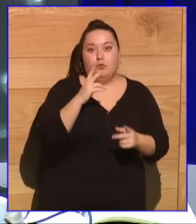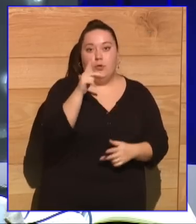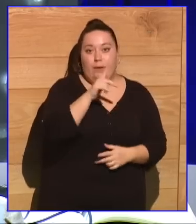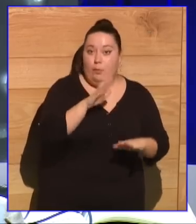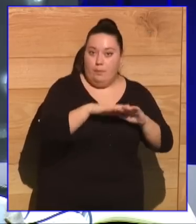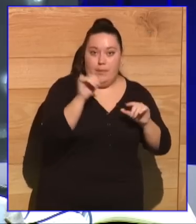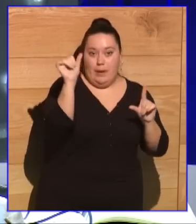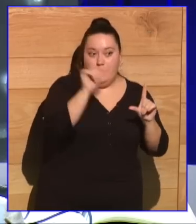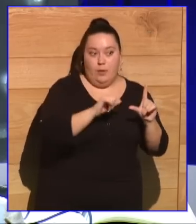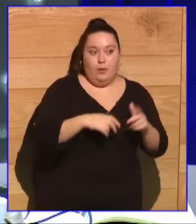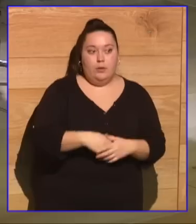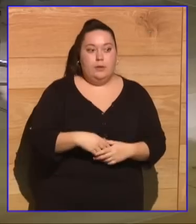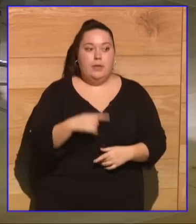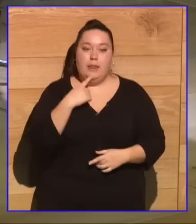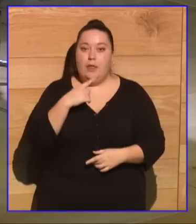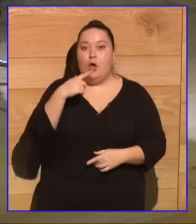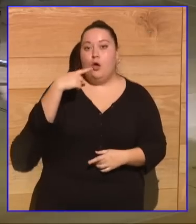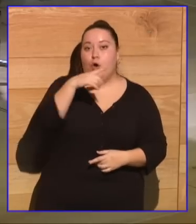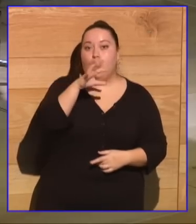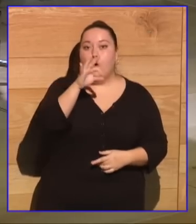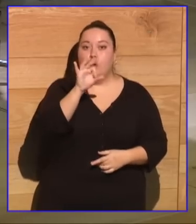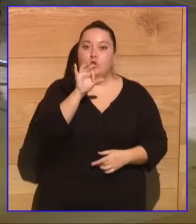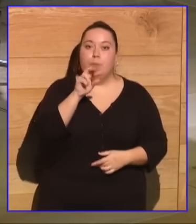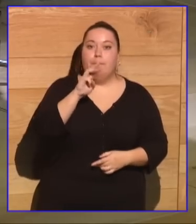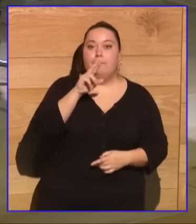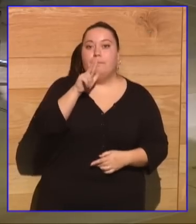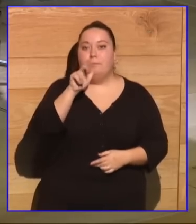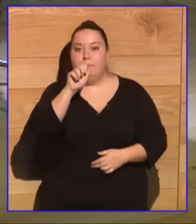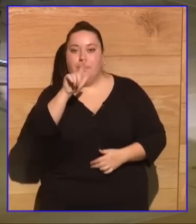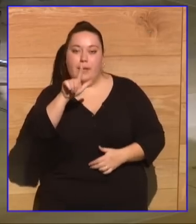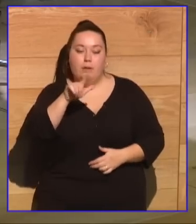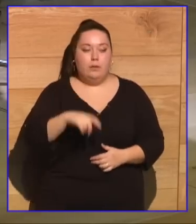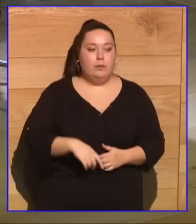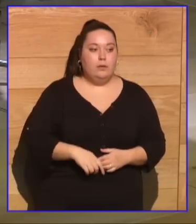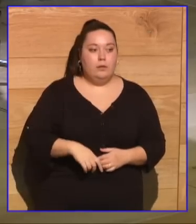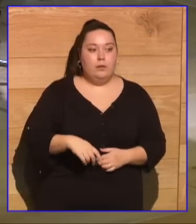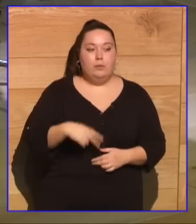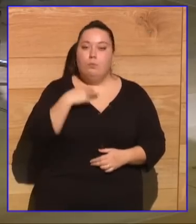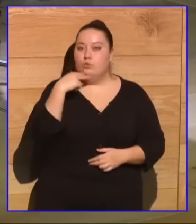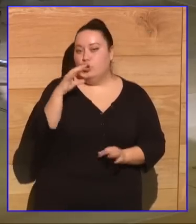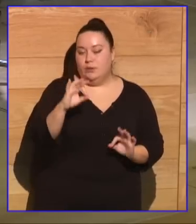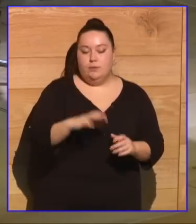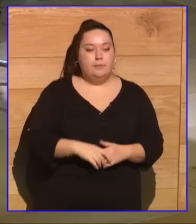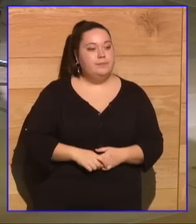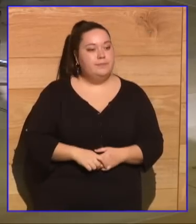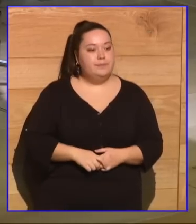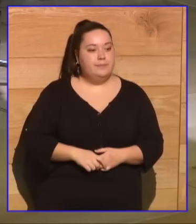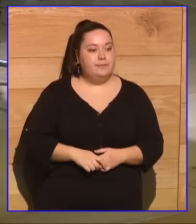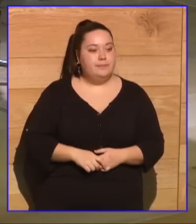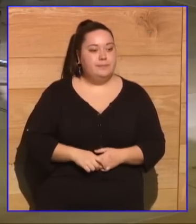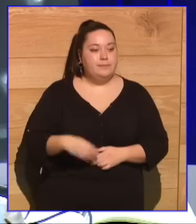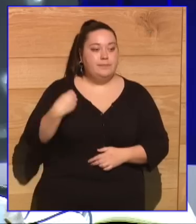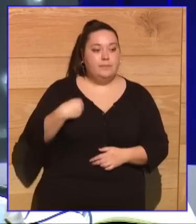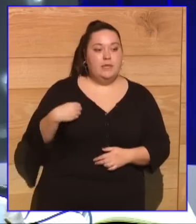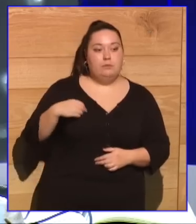película y que incluso, Gospel Choir pone en el ¿Cómo disco, pone Gospel Choir. Cuar, Cuar. Arturo, si no te importa. como sucede en el